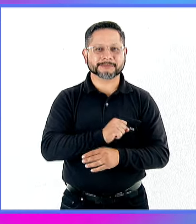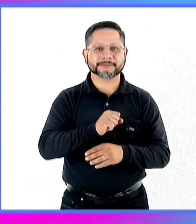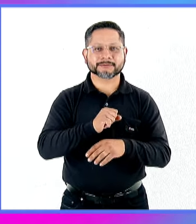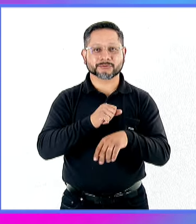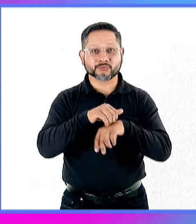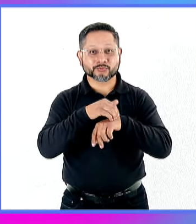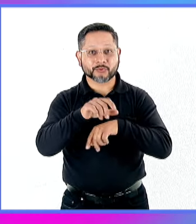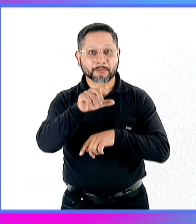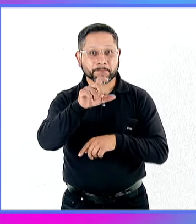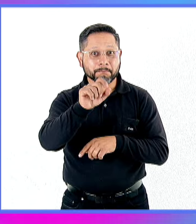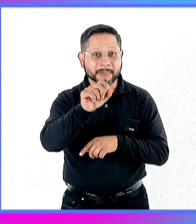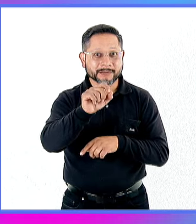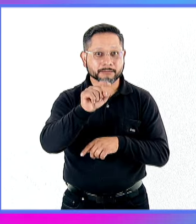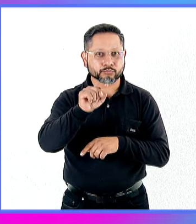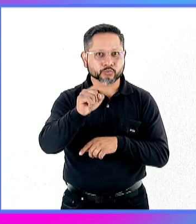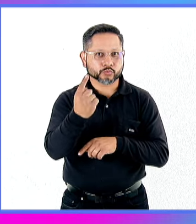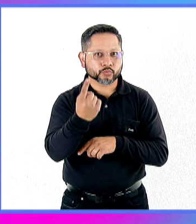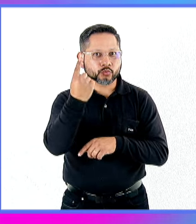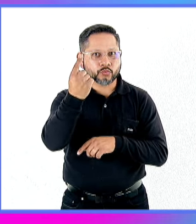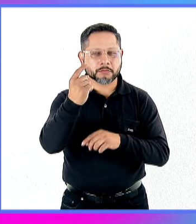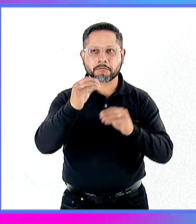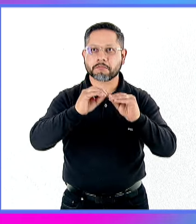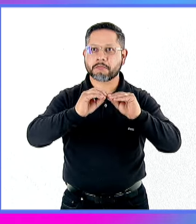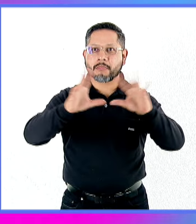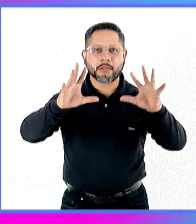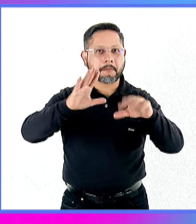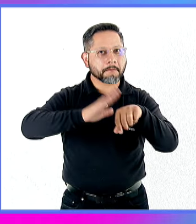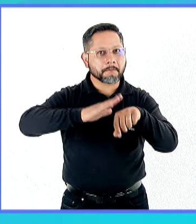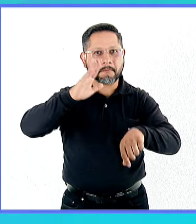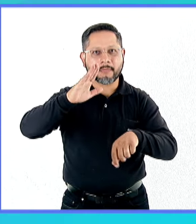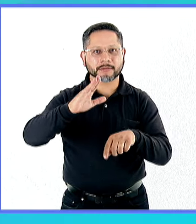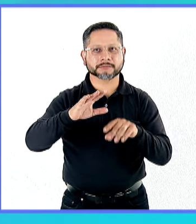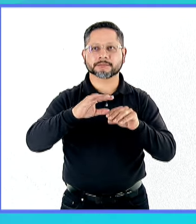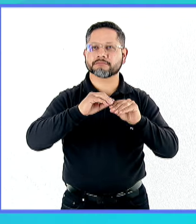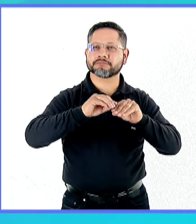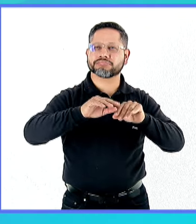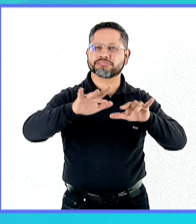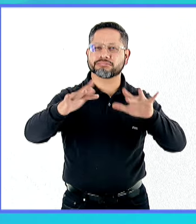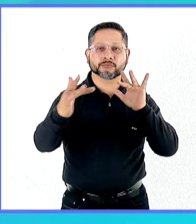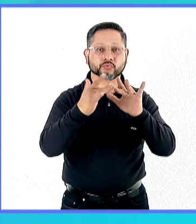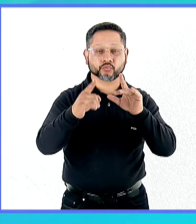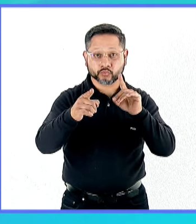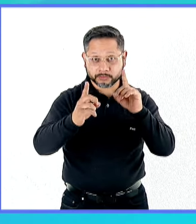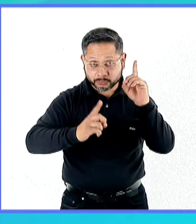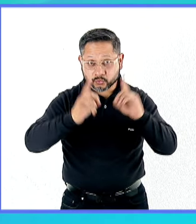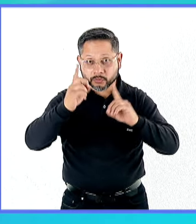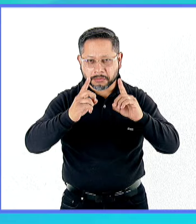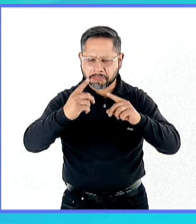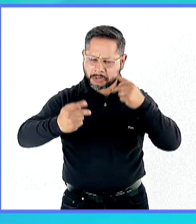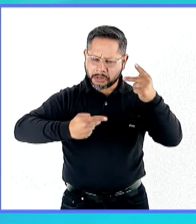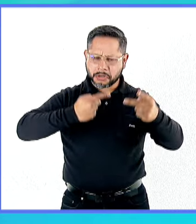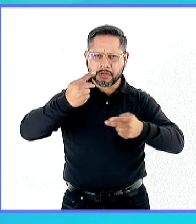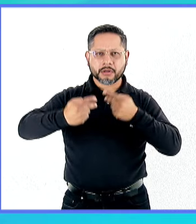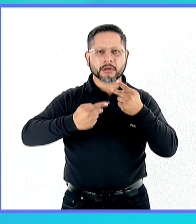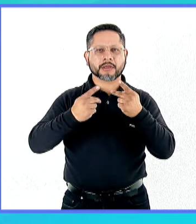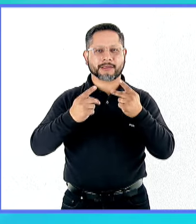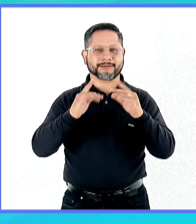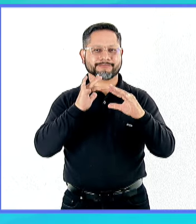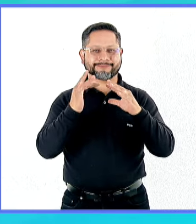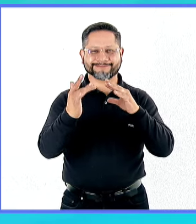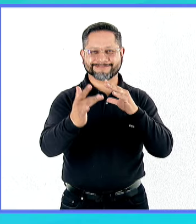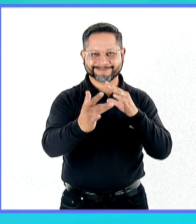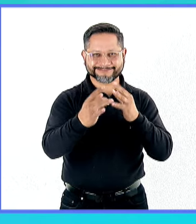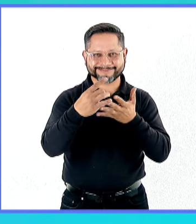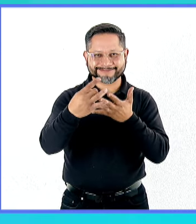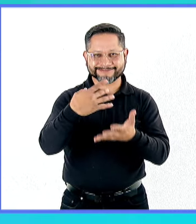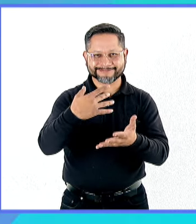.1 con mejor calidad y mayor cobertura. Si tienes alguna duda, pregúntanos a través de nuestras redes sociales.